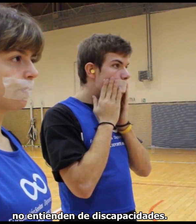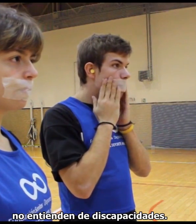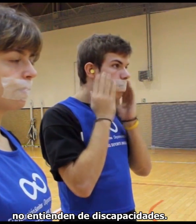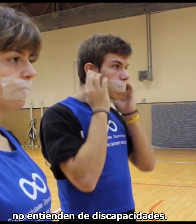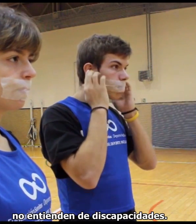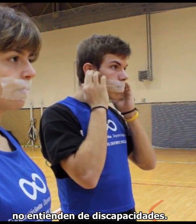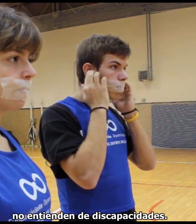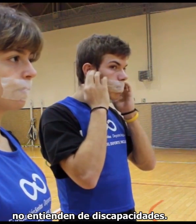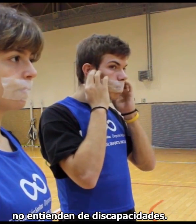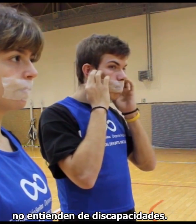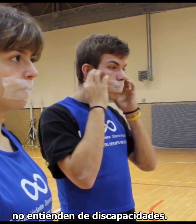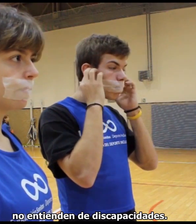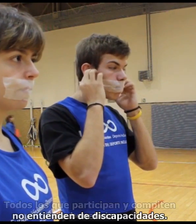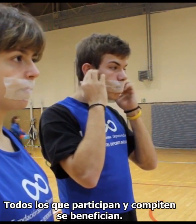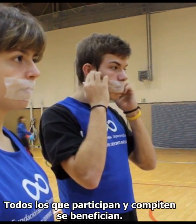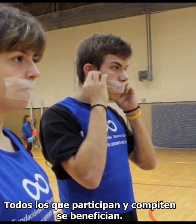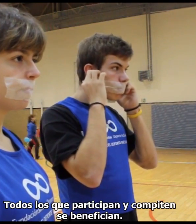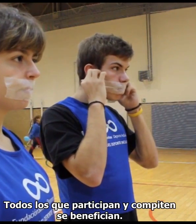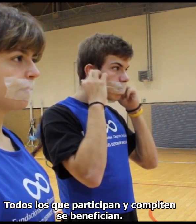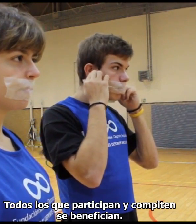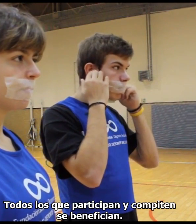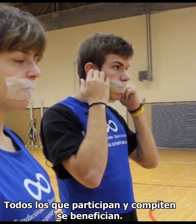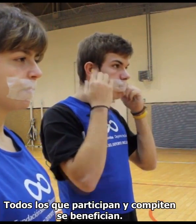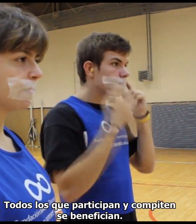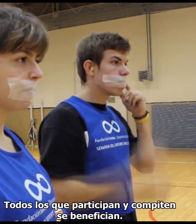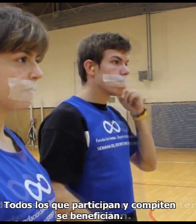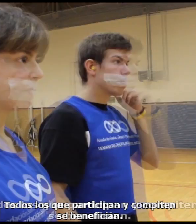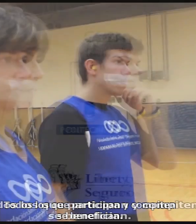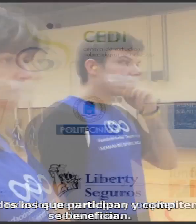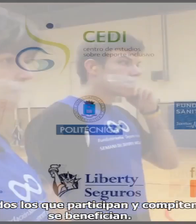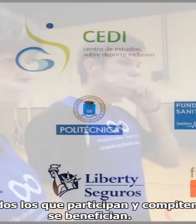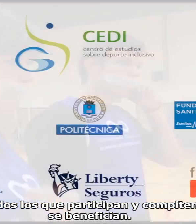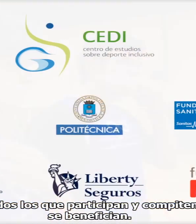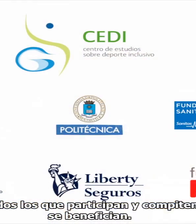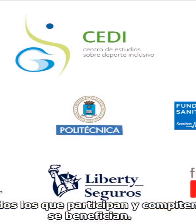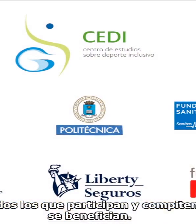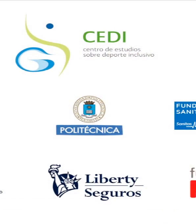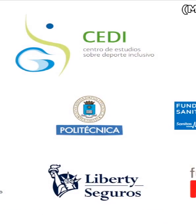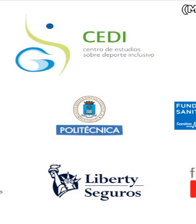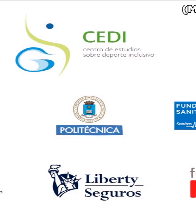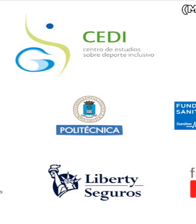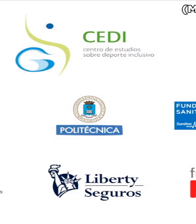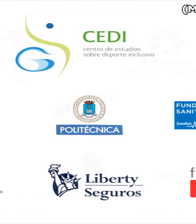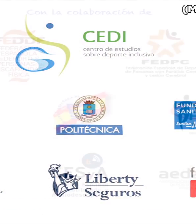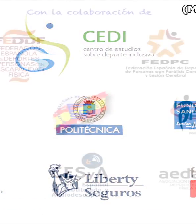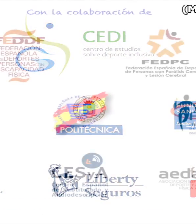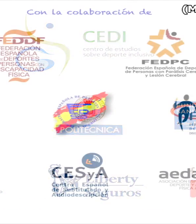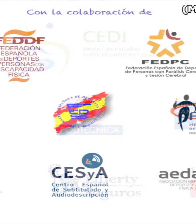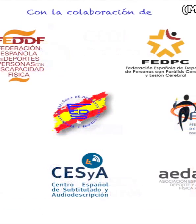no entienden de discapacidades. Todos los que participan y compiten se benefician.